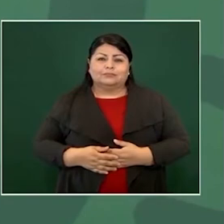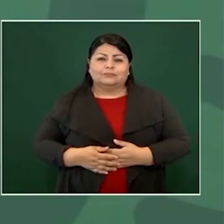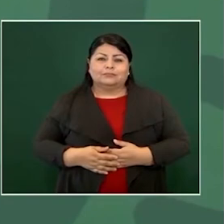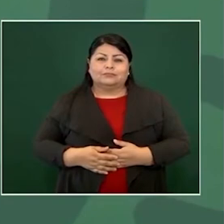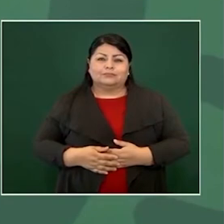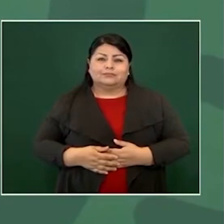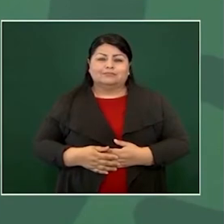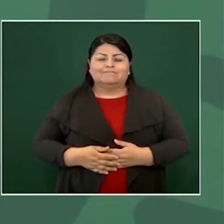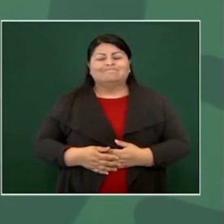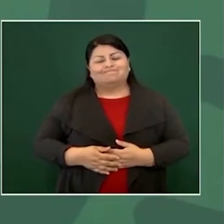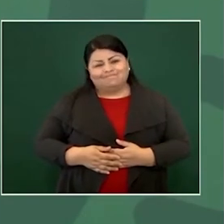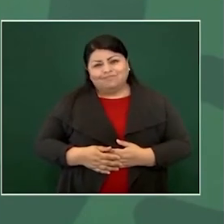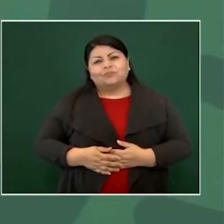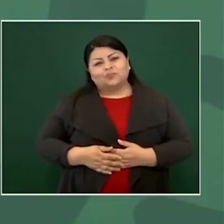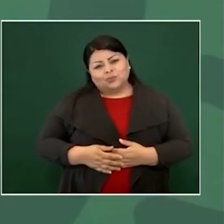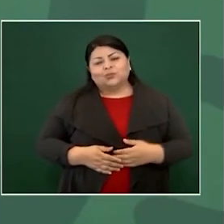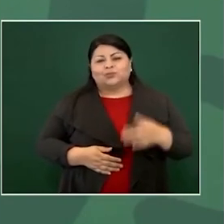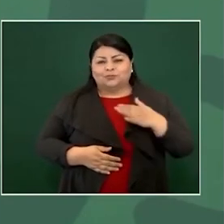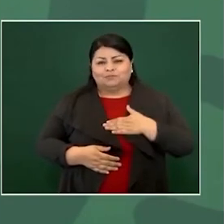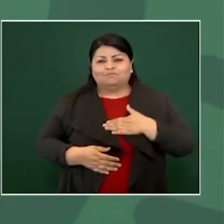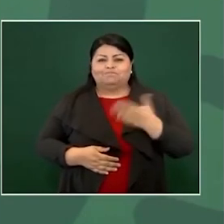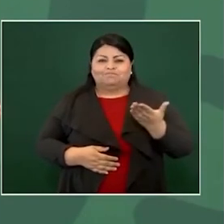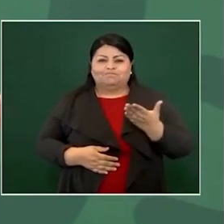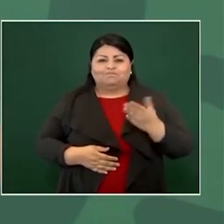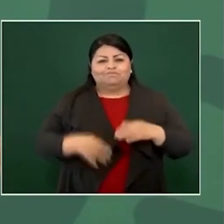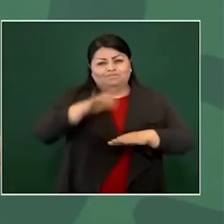quedo en retiro